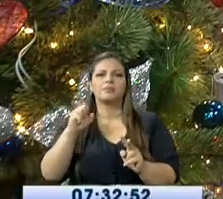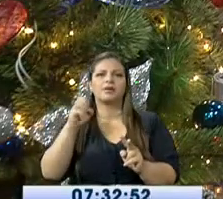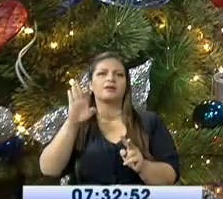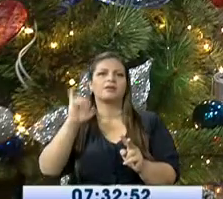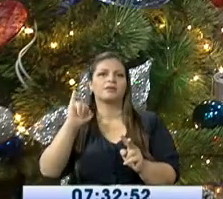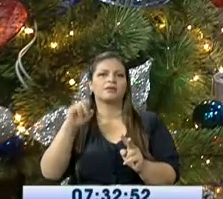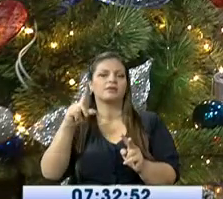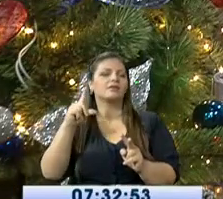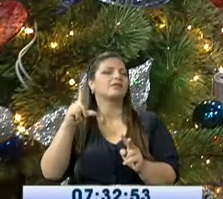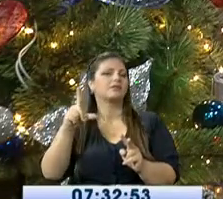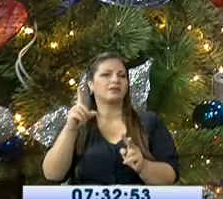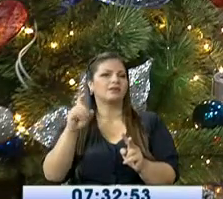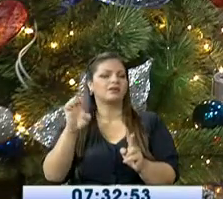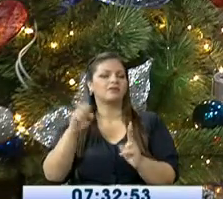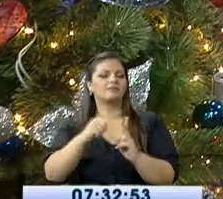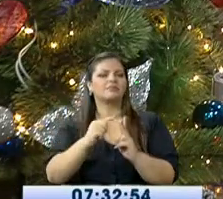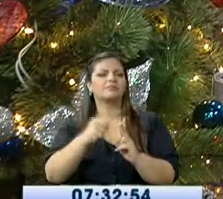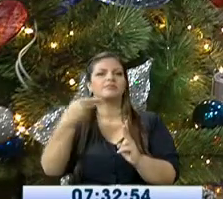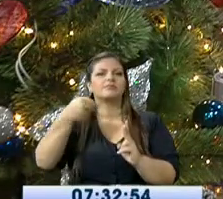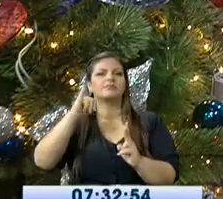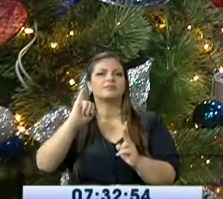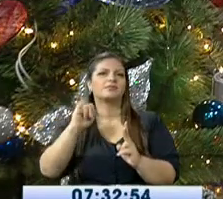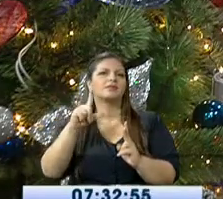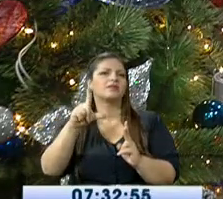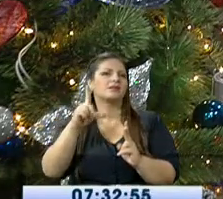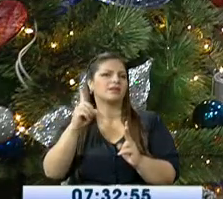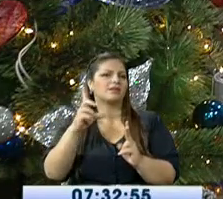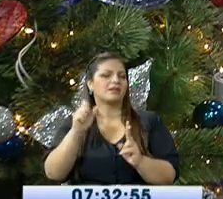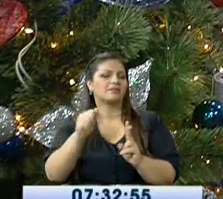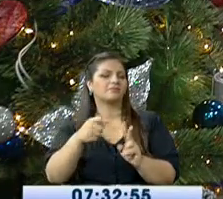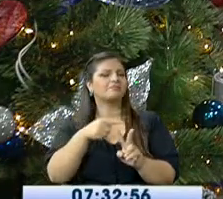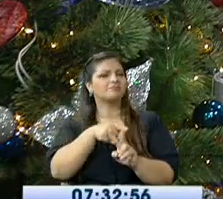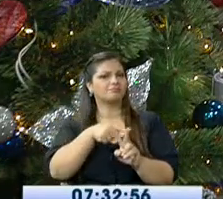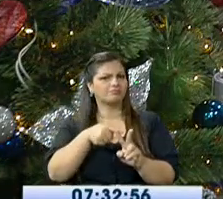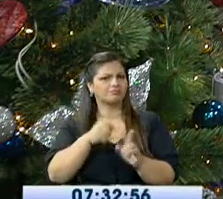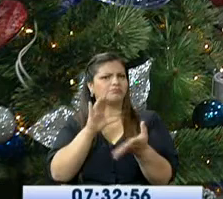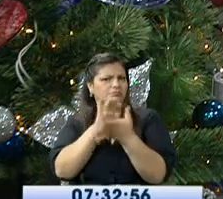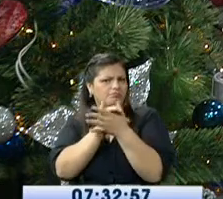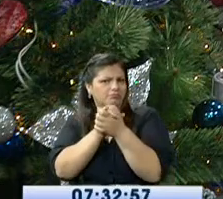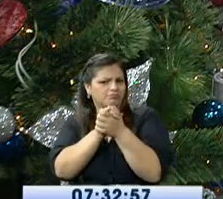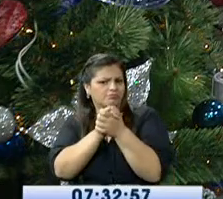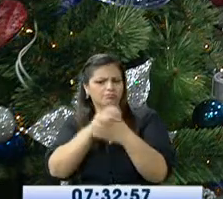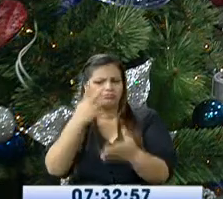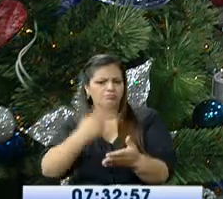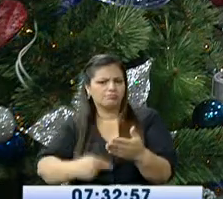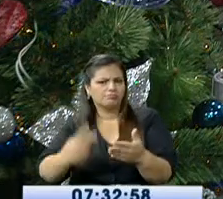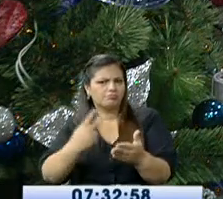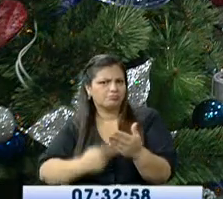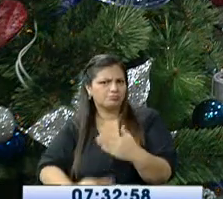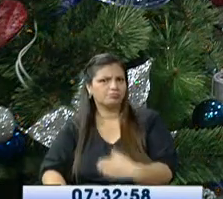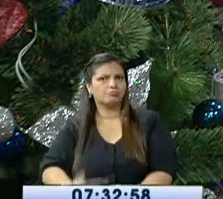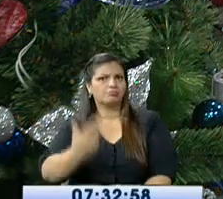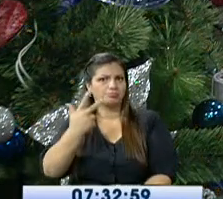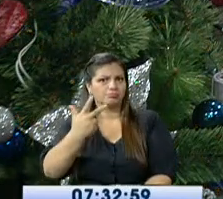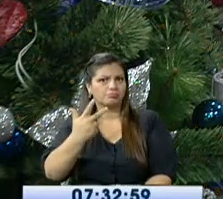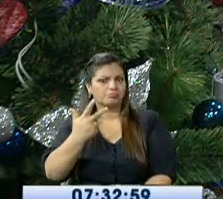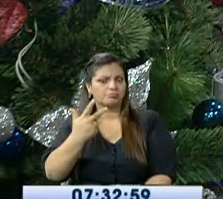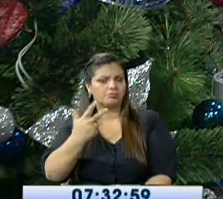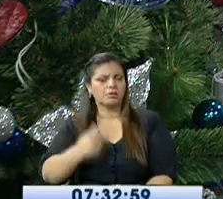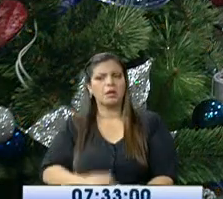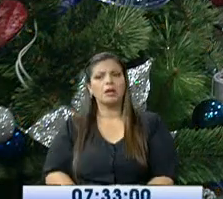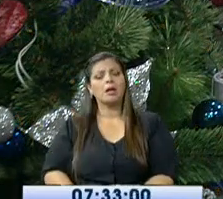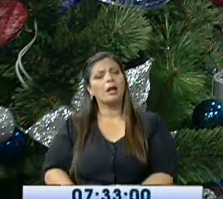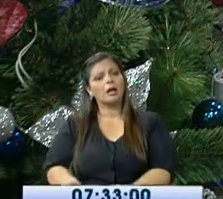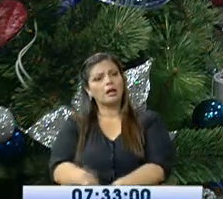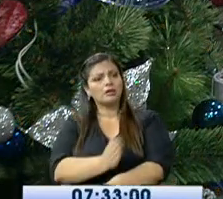decidieron trabajar de manera abnegada para la manutención de 3 niños. Sin embargo, un cáncer diagnosticado